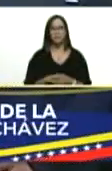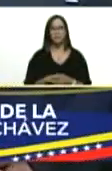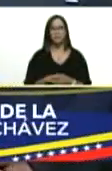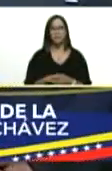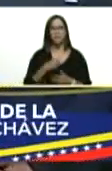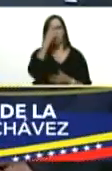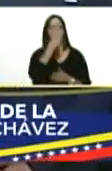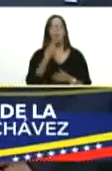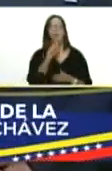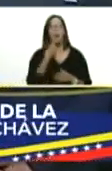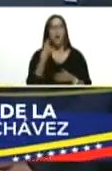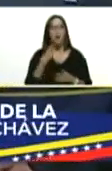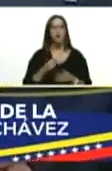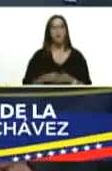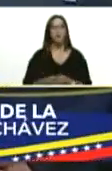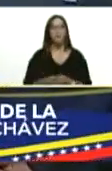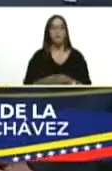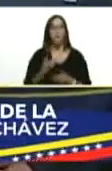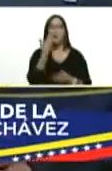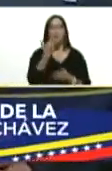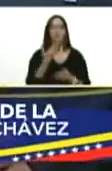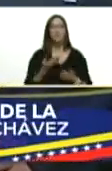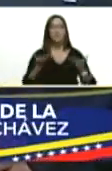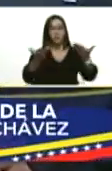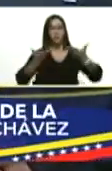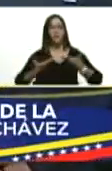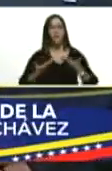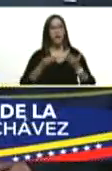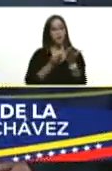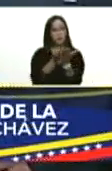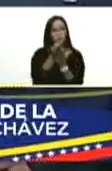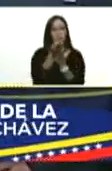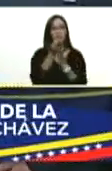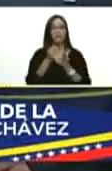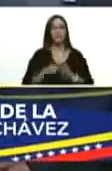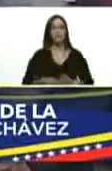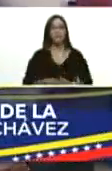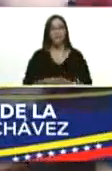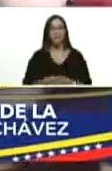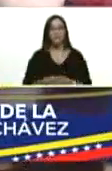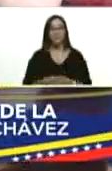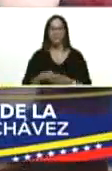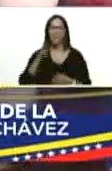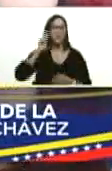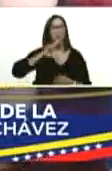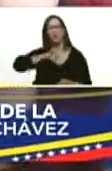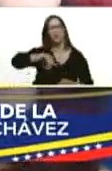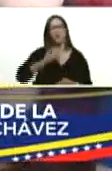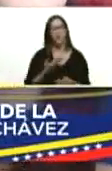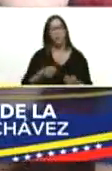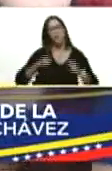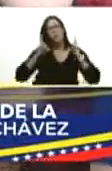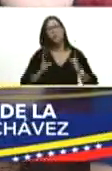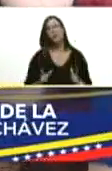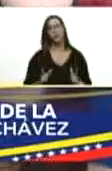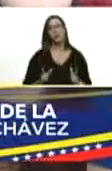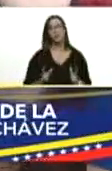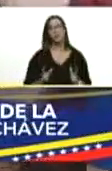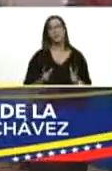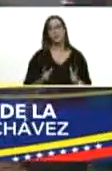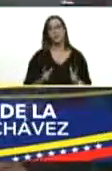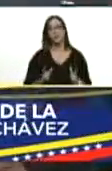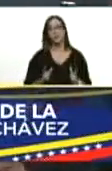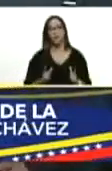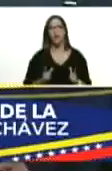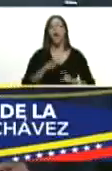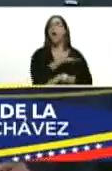jurar frente a su legado infinito que no daremos descanso a